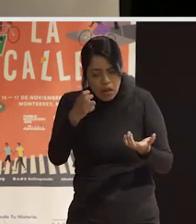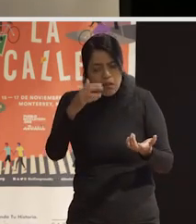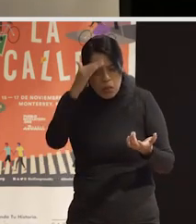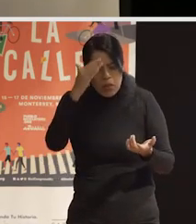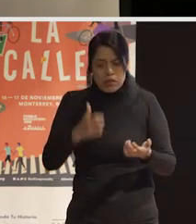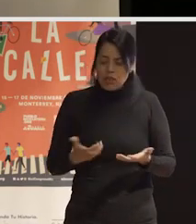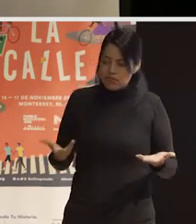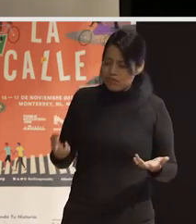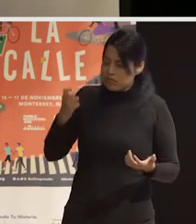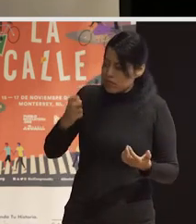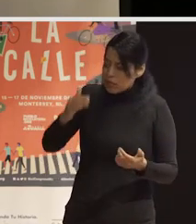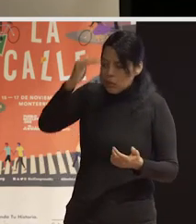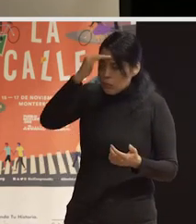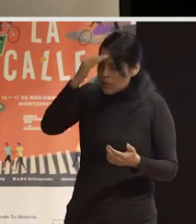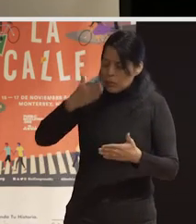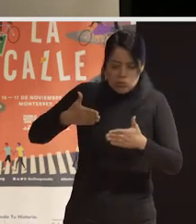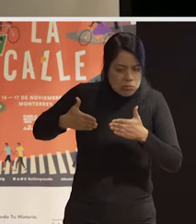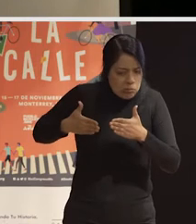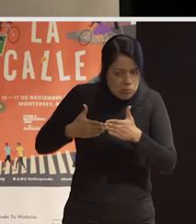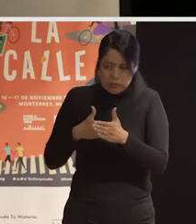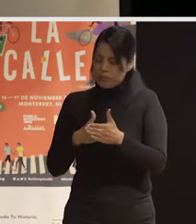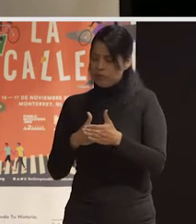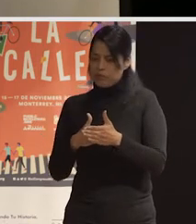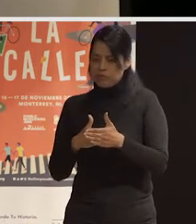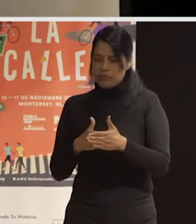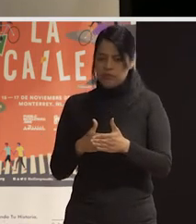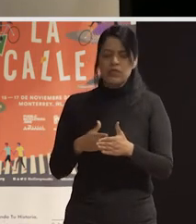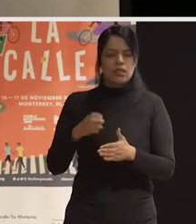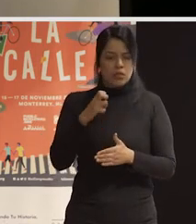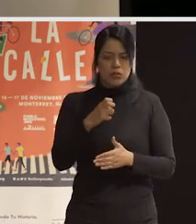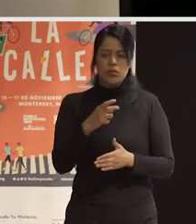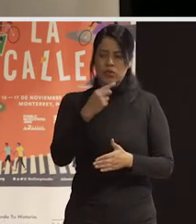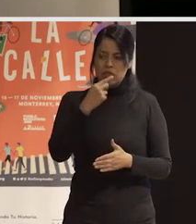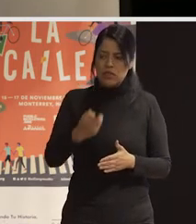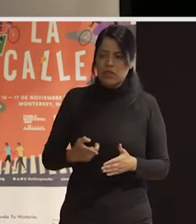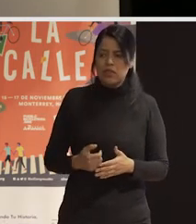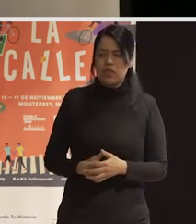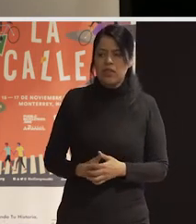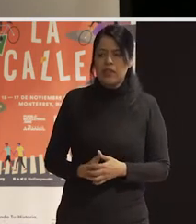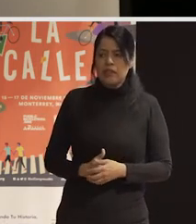mentalidades no nos limita mucho y por eso decía años oa cerca de la este